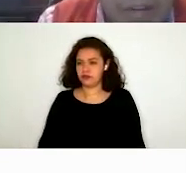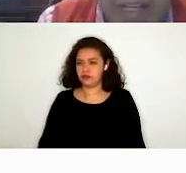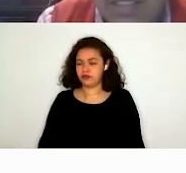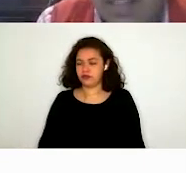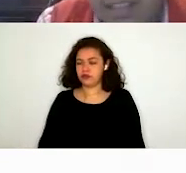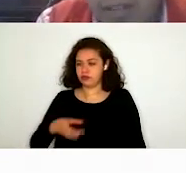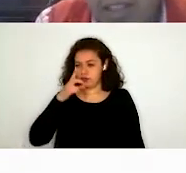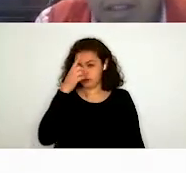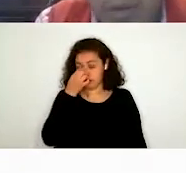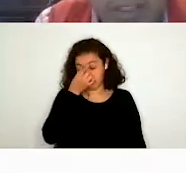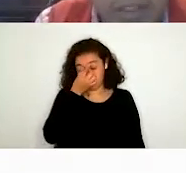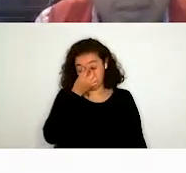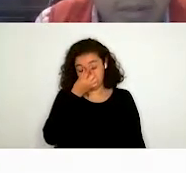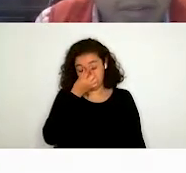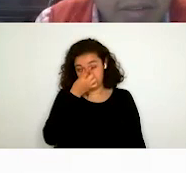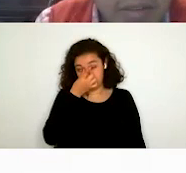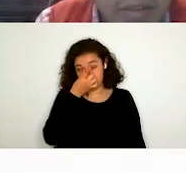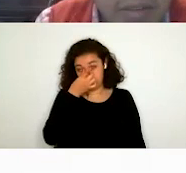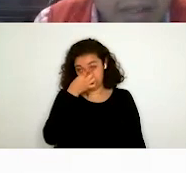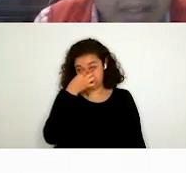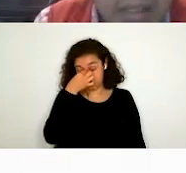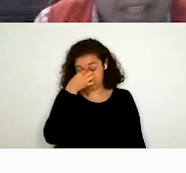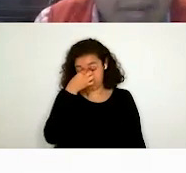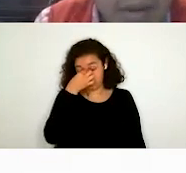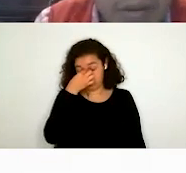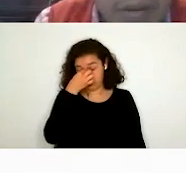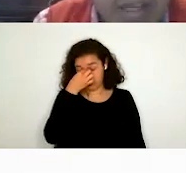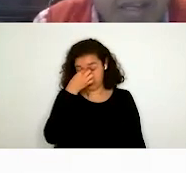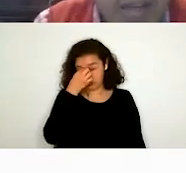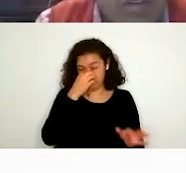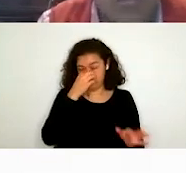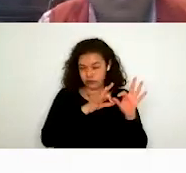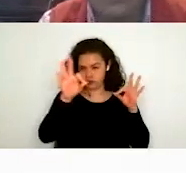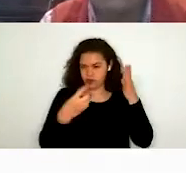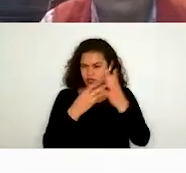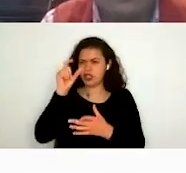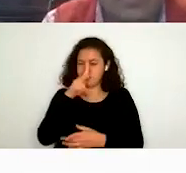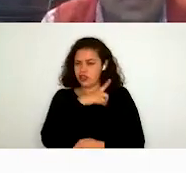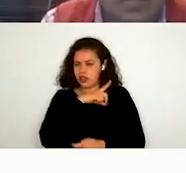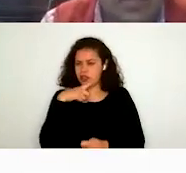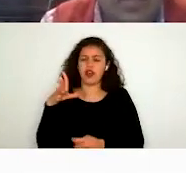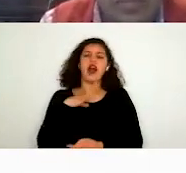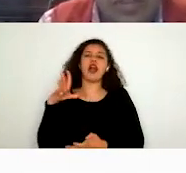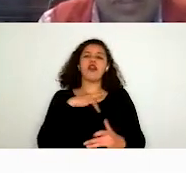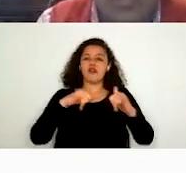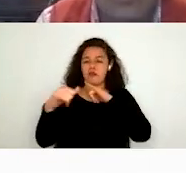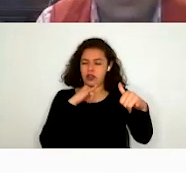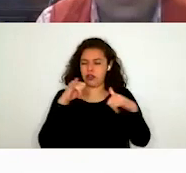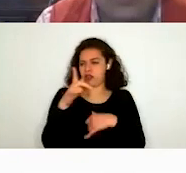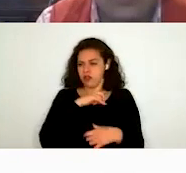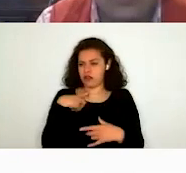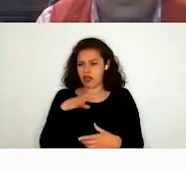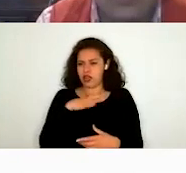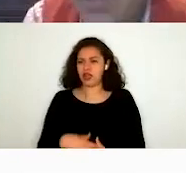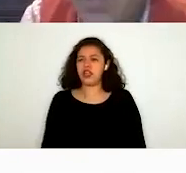Hablando de regresándonos tantito a las rutas de evacuación, se debe de contar también con un plano, un